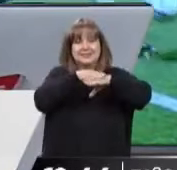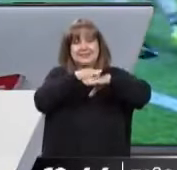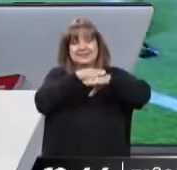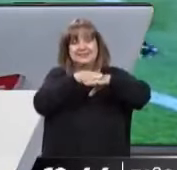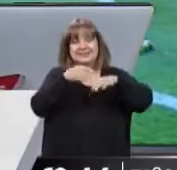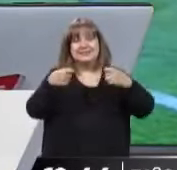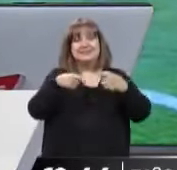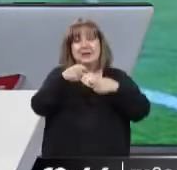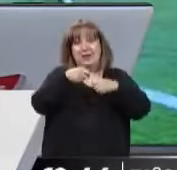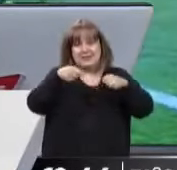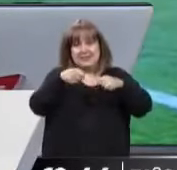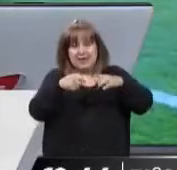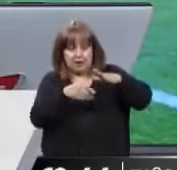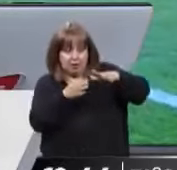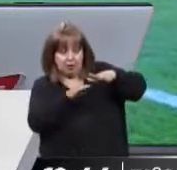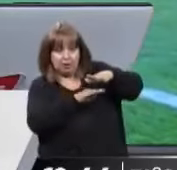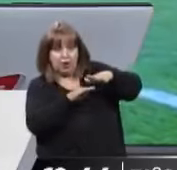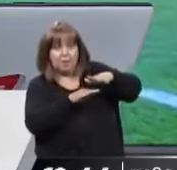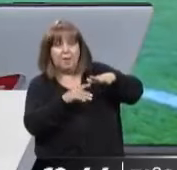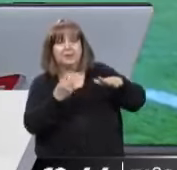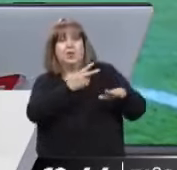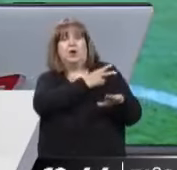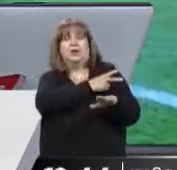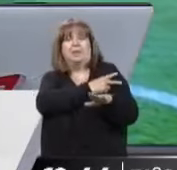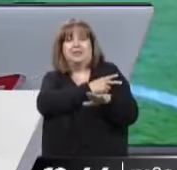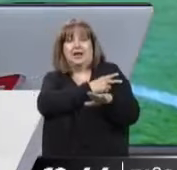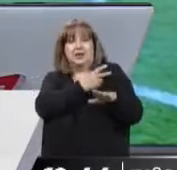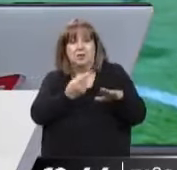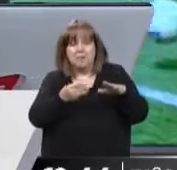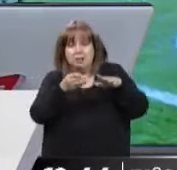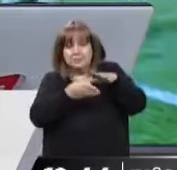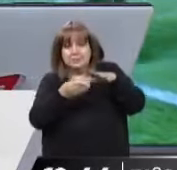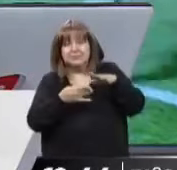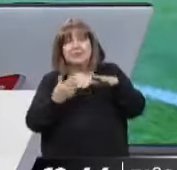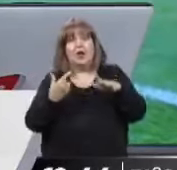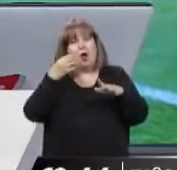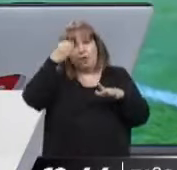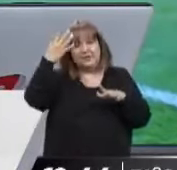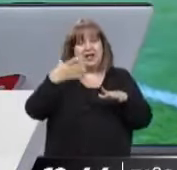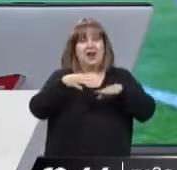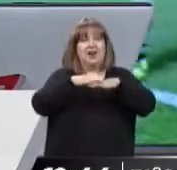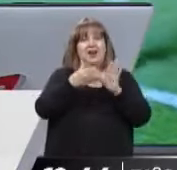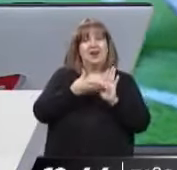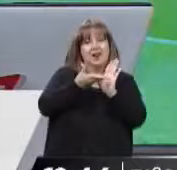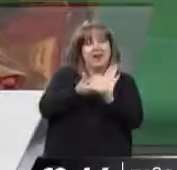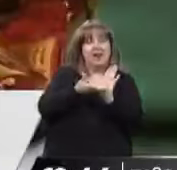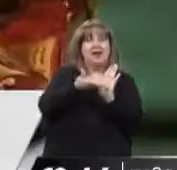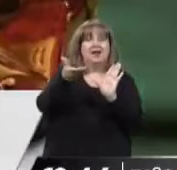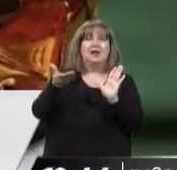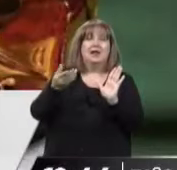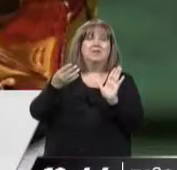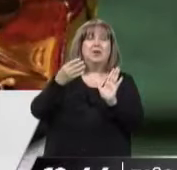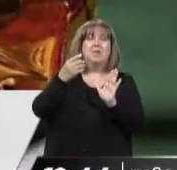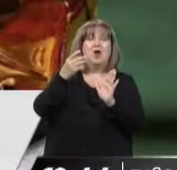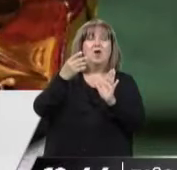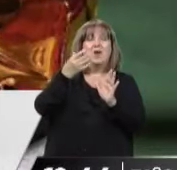los botines que va a utilizar el capitán de la selección, pero hoy fue la presentación oficial de estos botines dorados